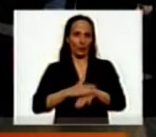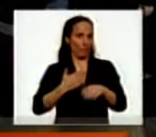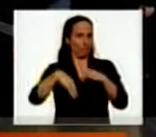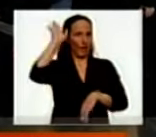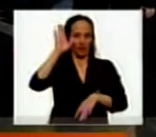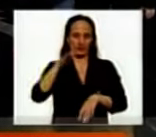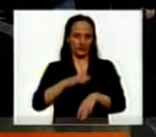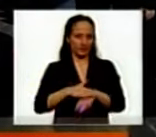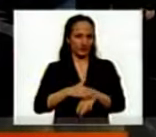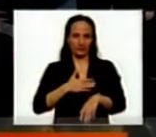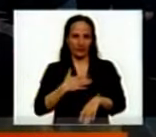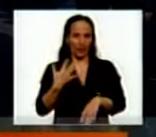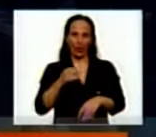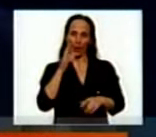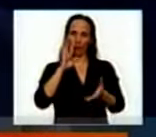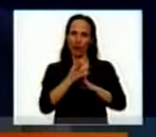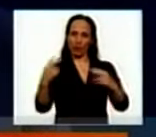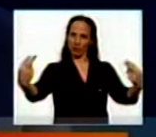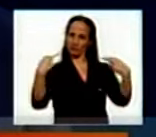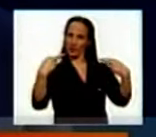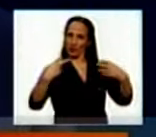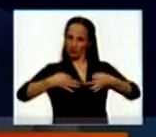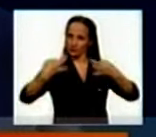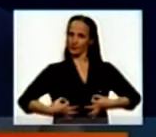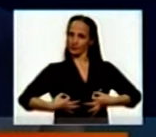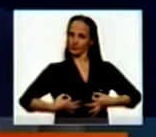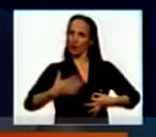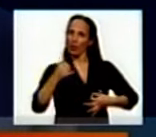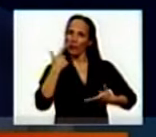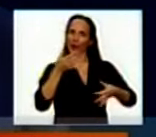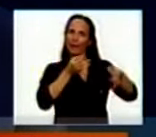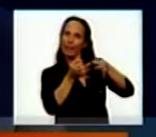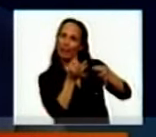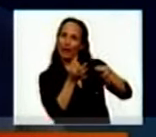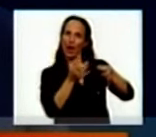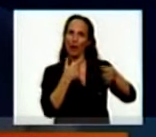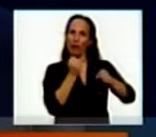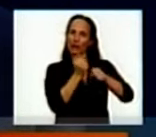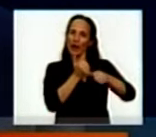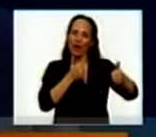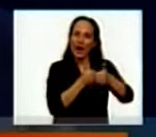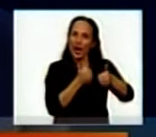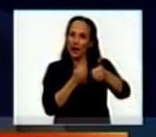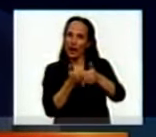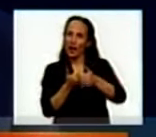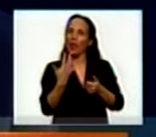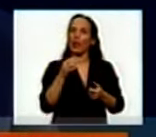responsabilidad. Tenemos que dar ejemplo en el diálogo, en la cercanía, en la